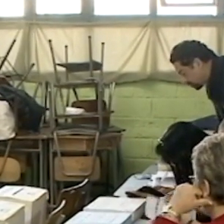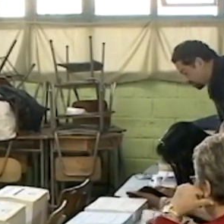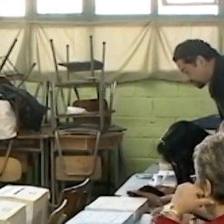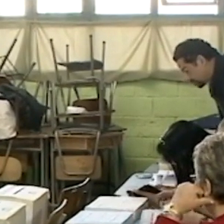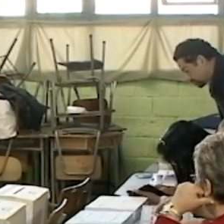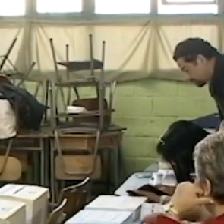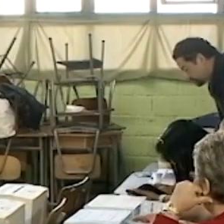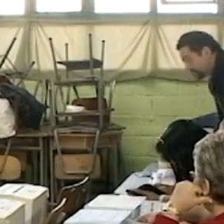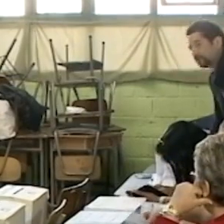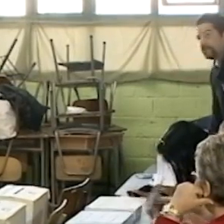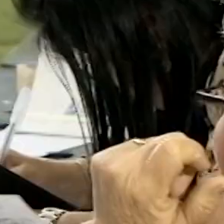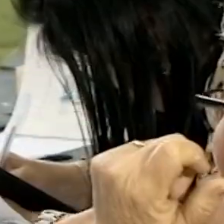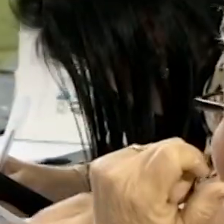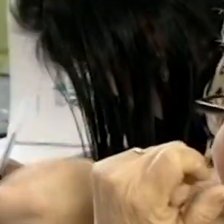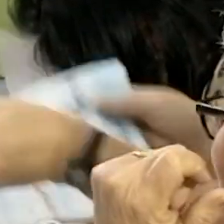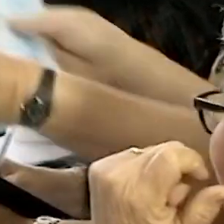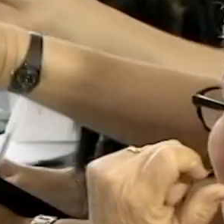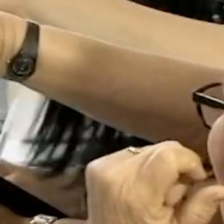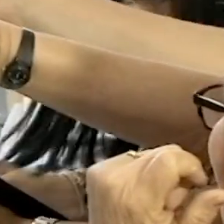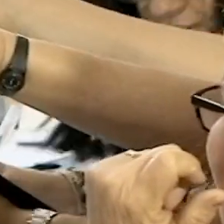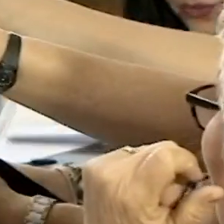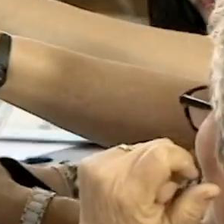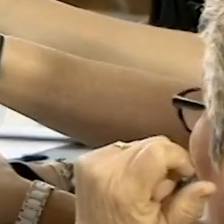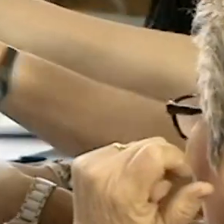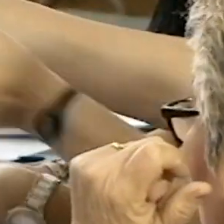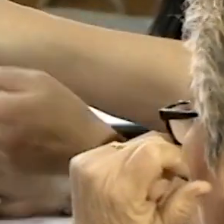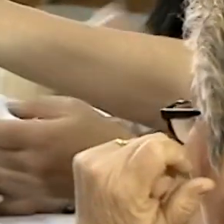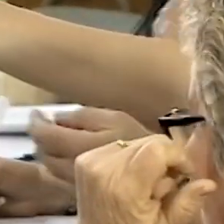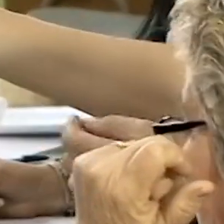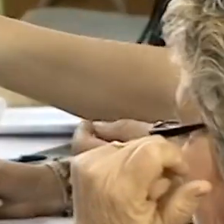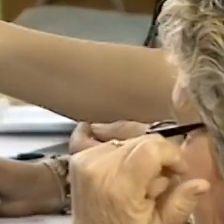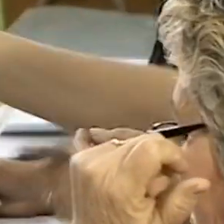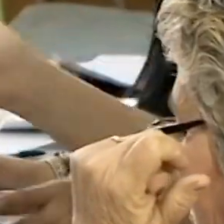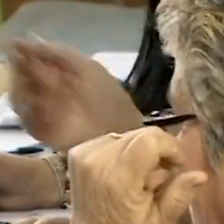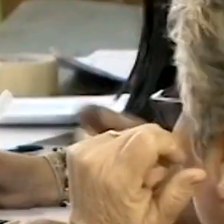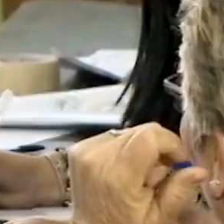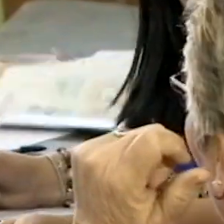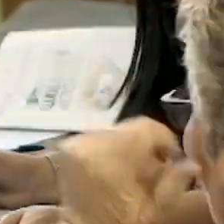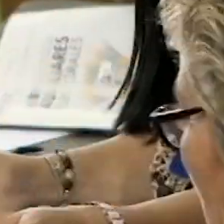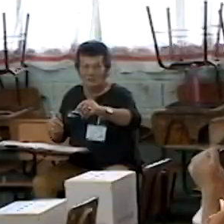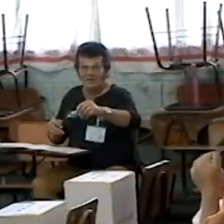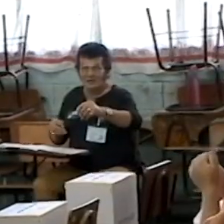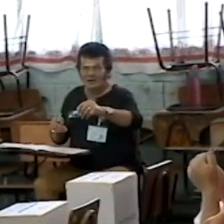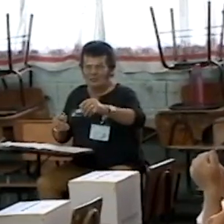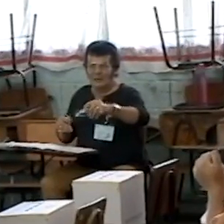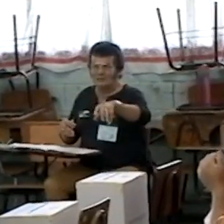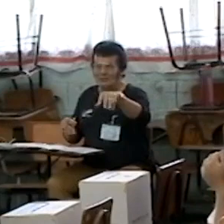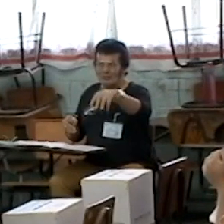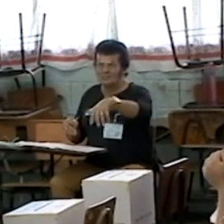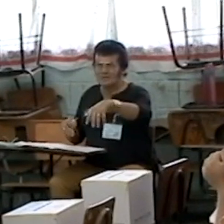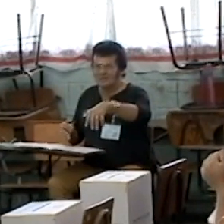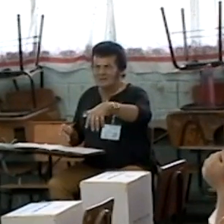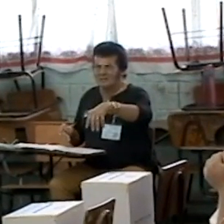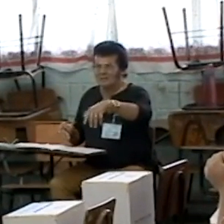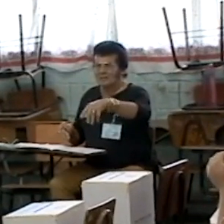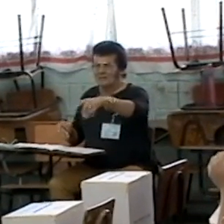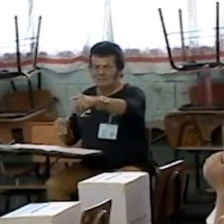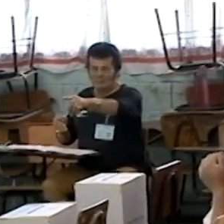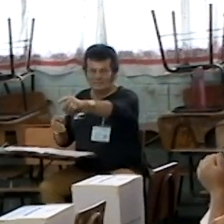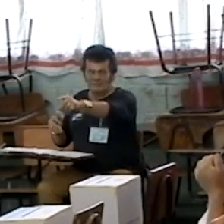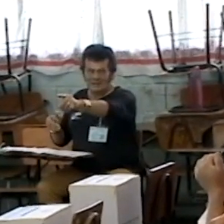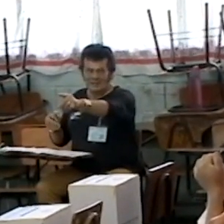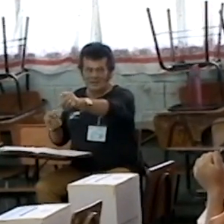indicó sentirse confundida entre tantos partidos políticos. El 26% mencionó que se encuentran decidiendo entre varios